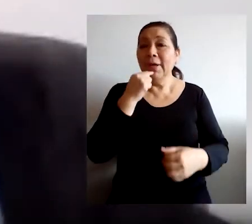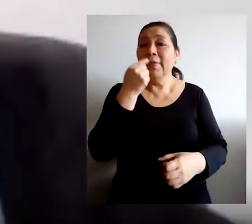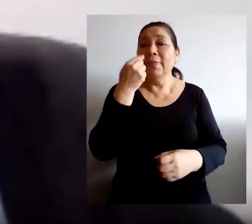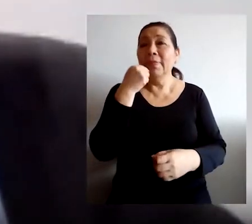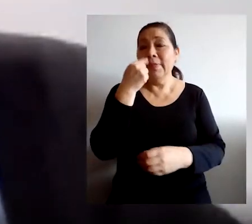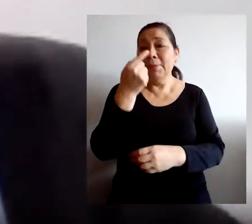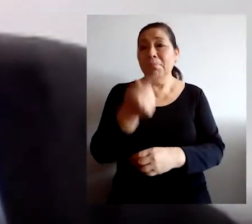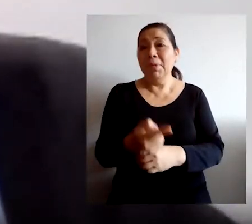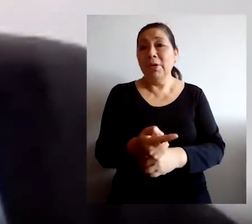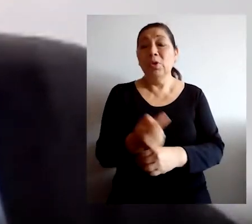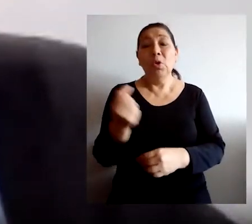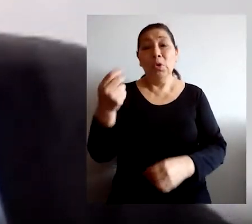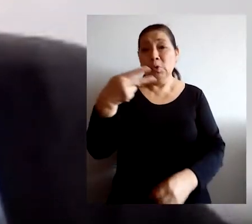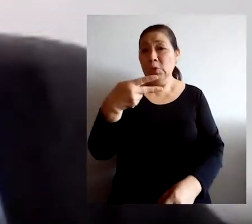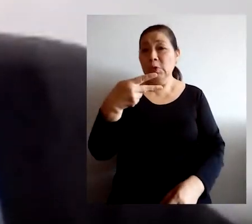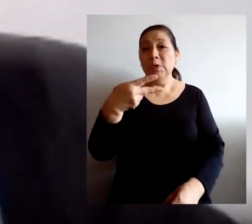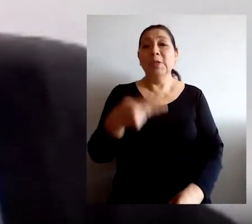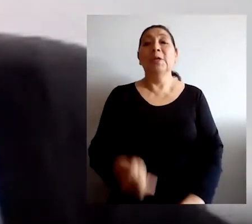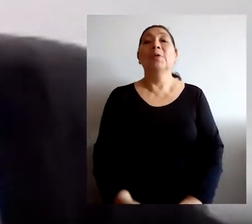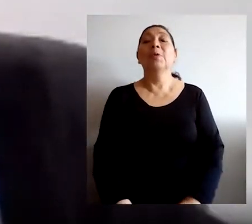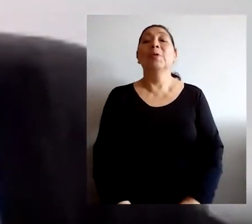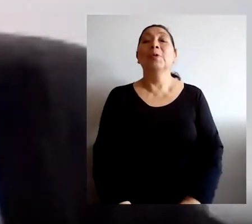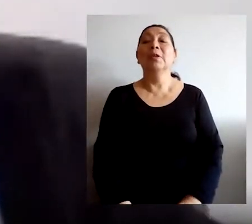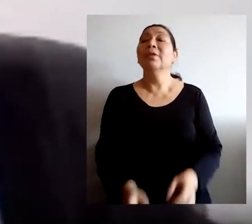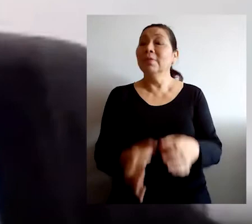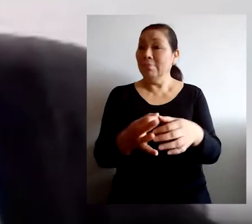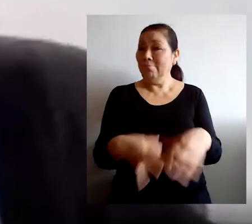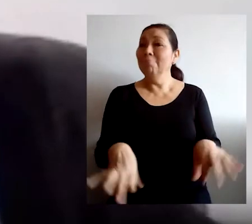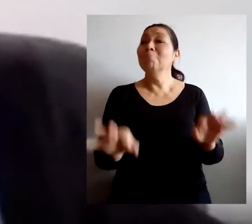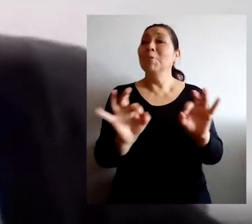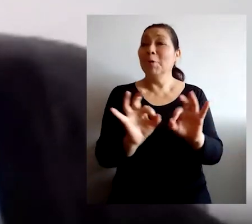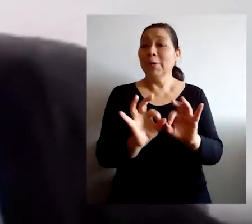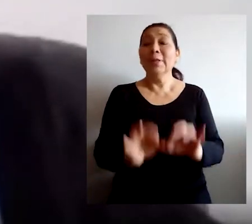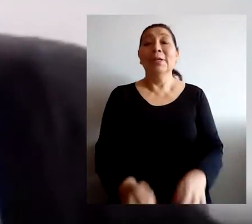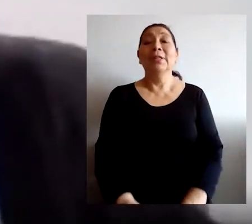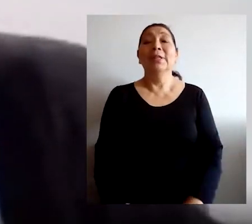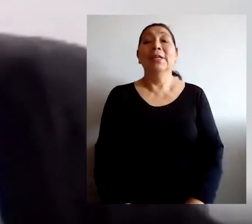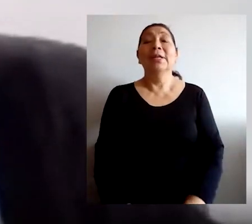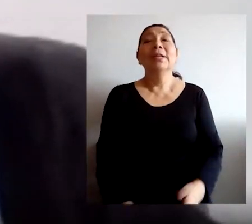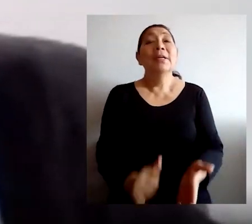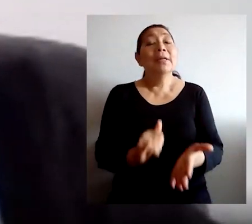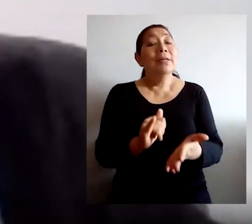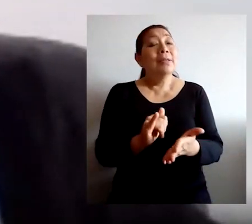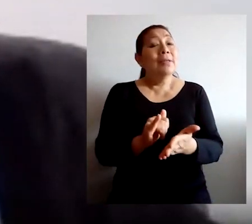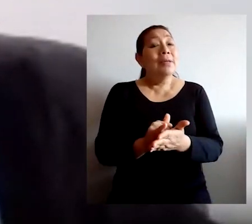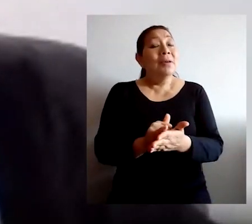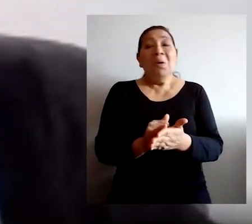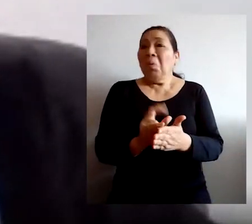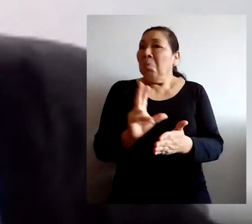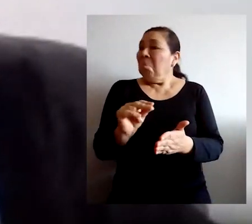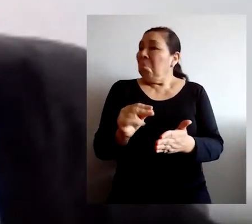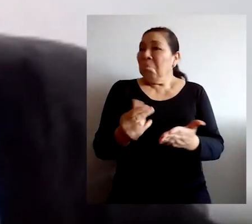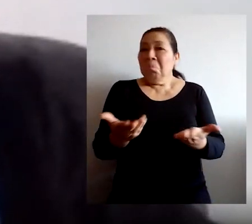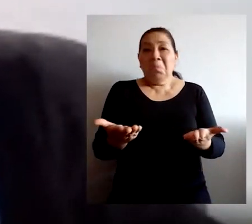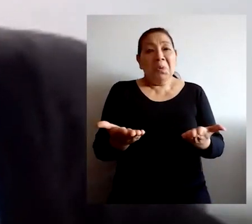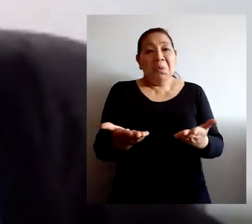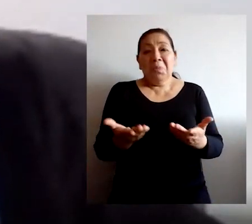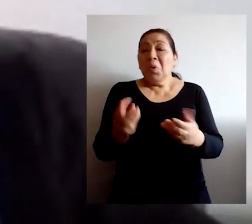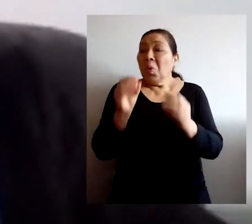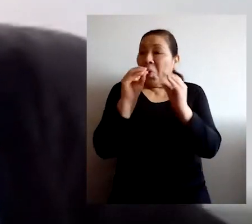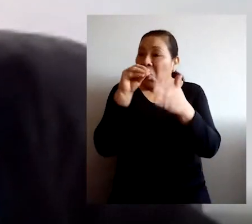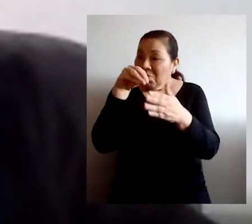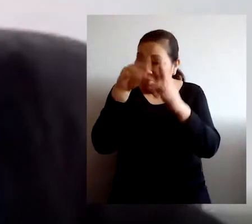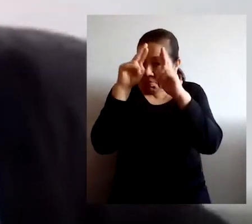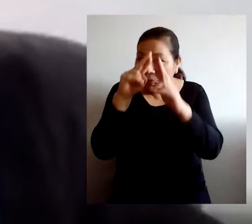la demanda. Un segundo fundamento importante es que no se estaría